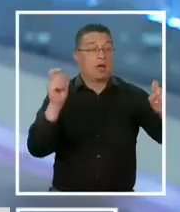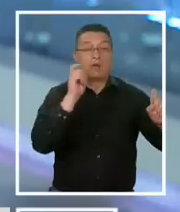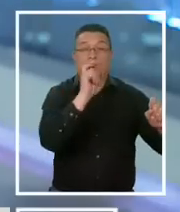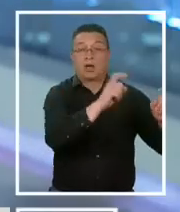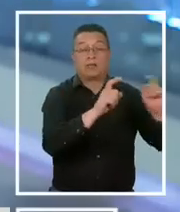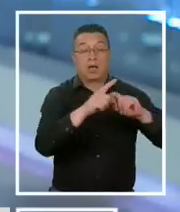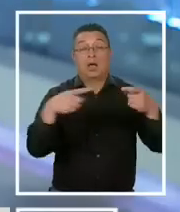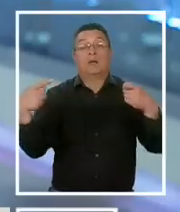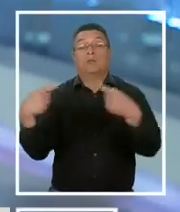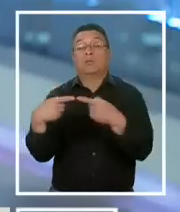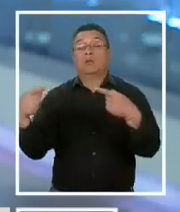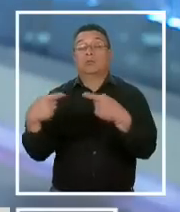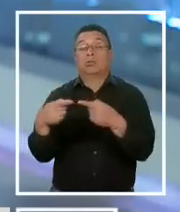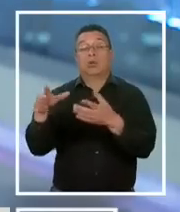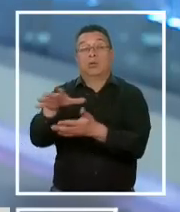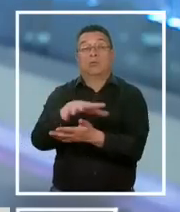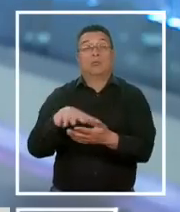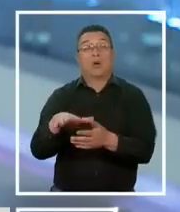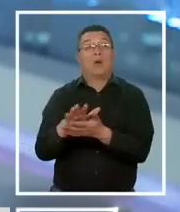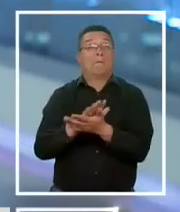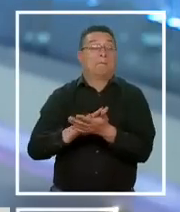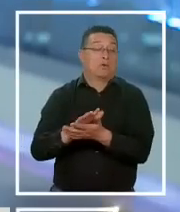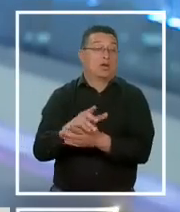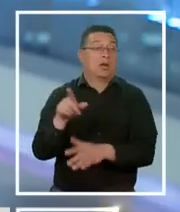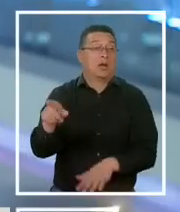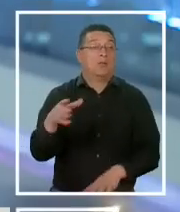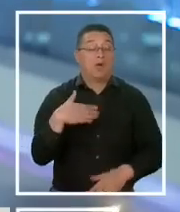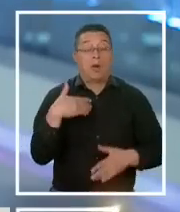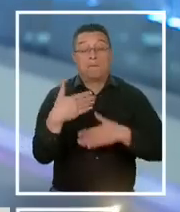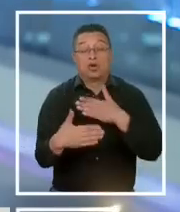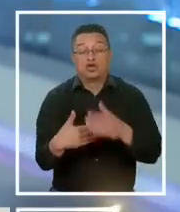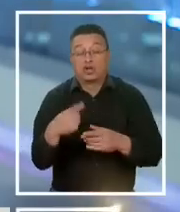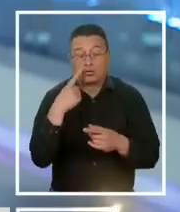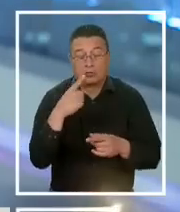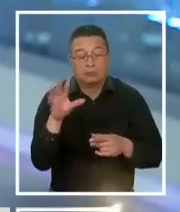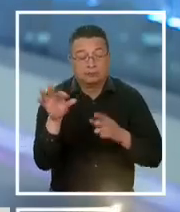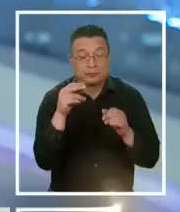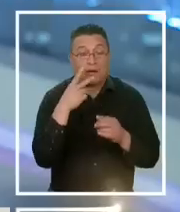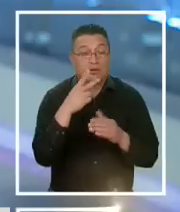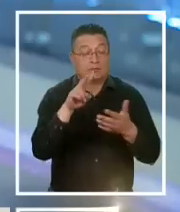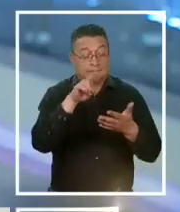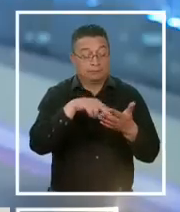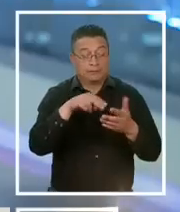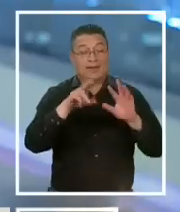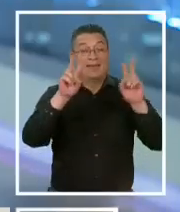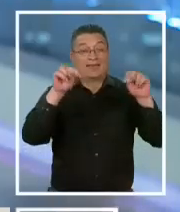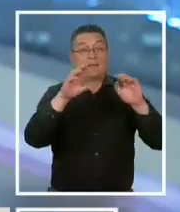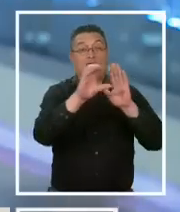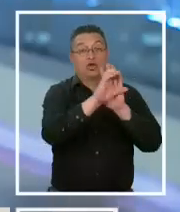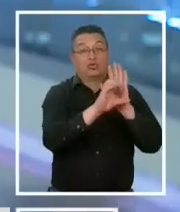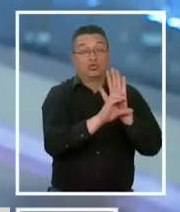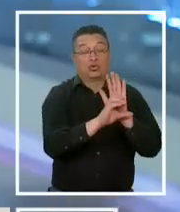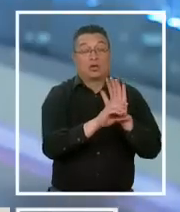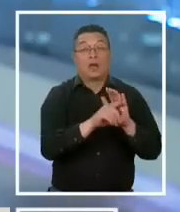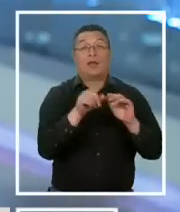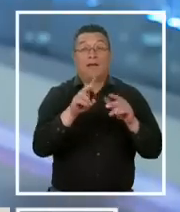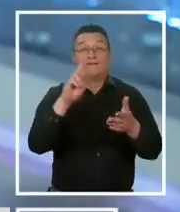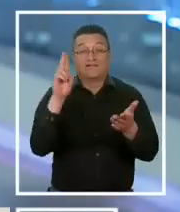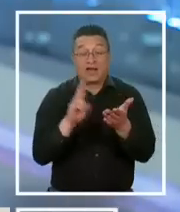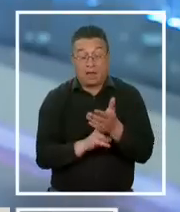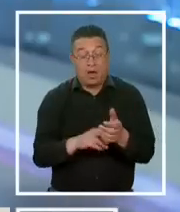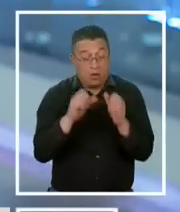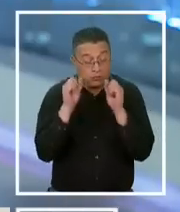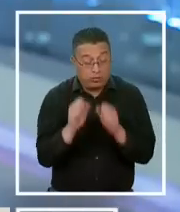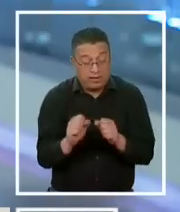o la pelea que tienen en relación a sus procesos cosa de ver el tema constitucional Y la verdad es que teniendo